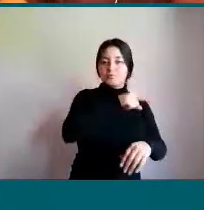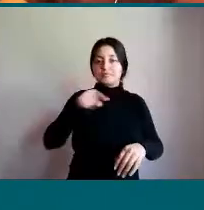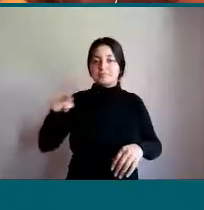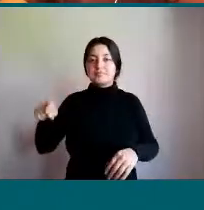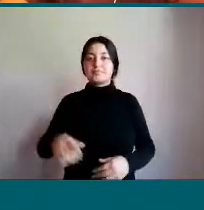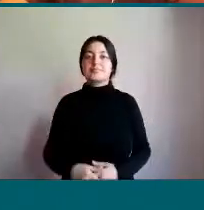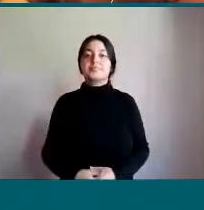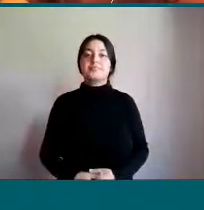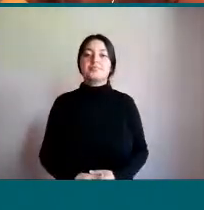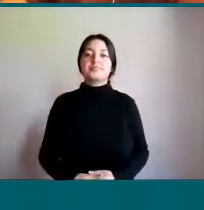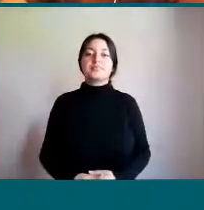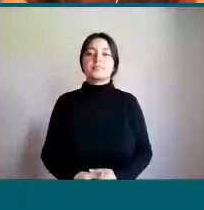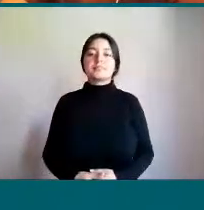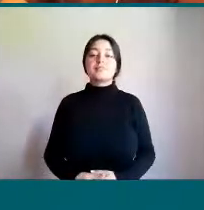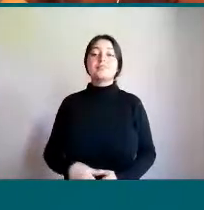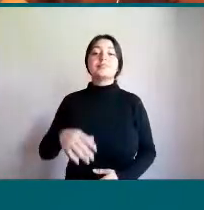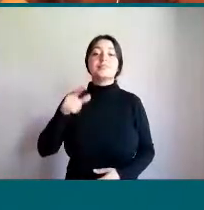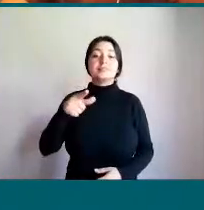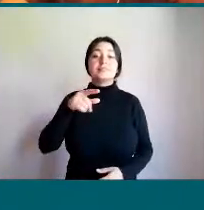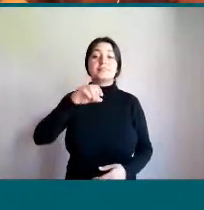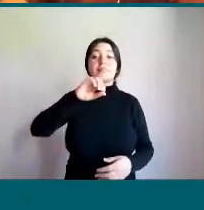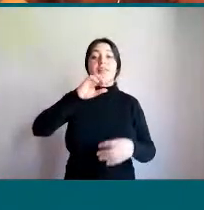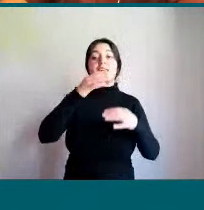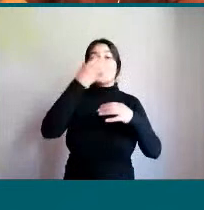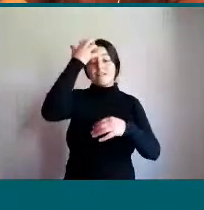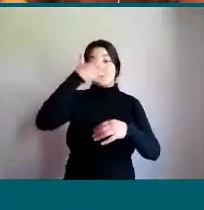el mundo se evalúa, unos con otro.